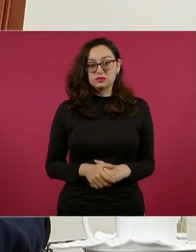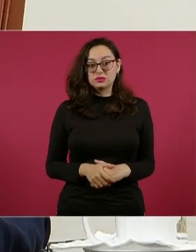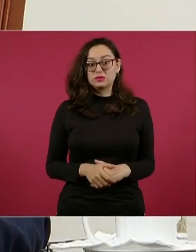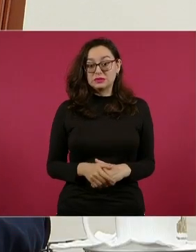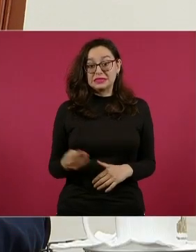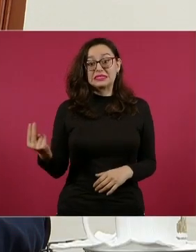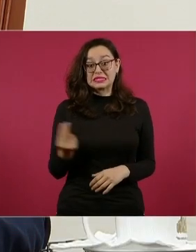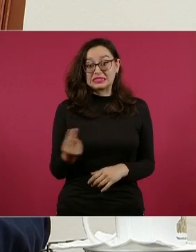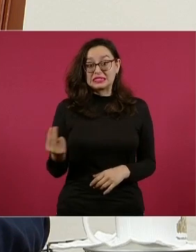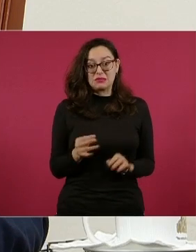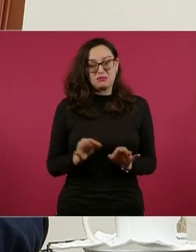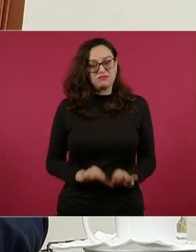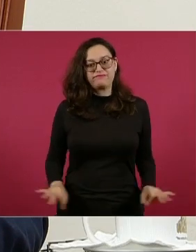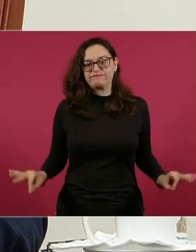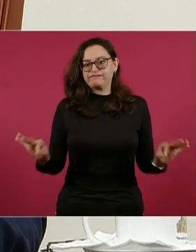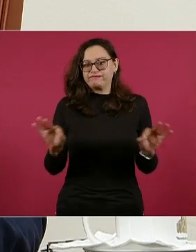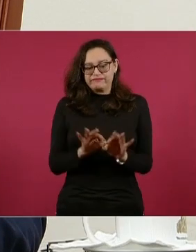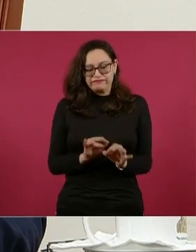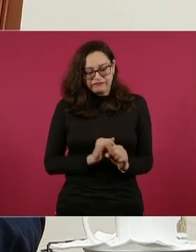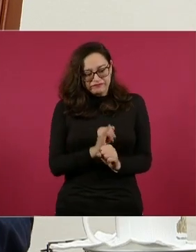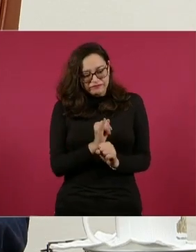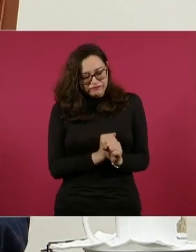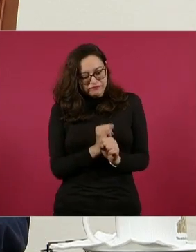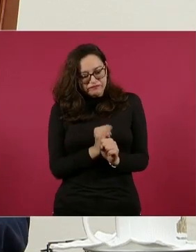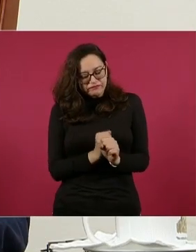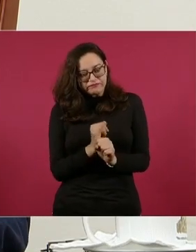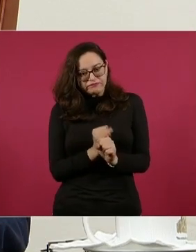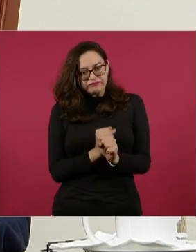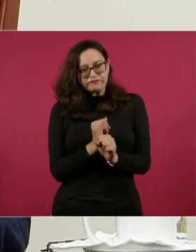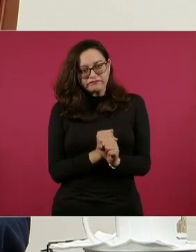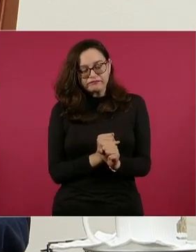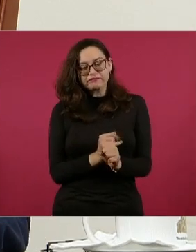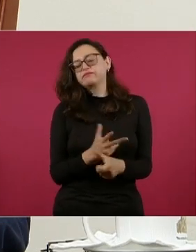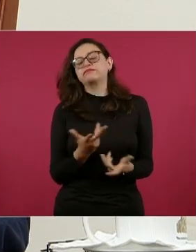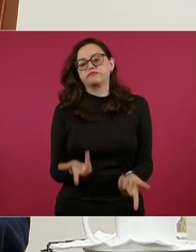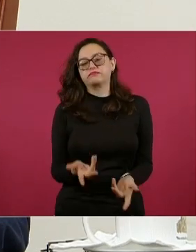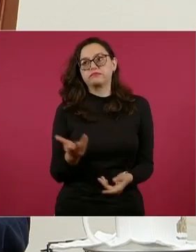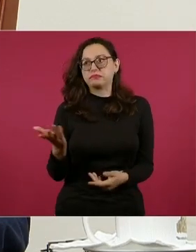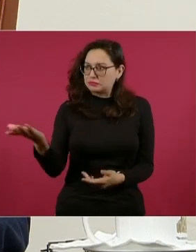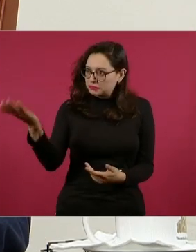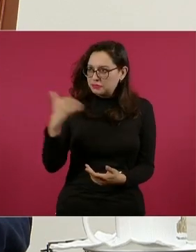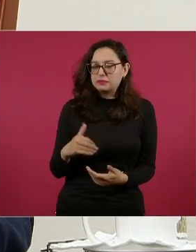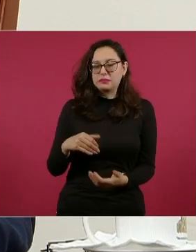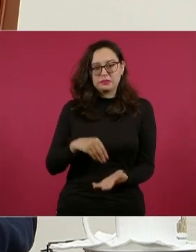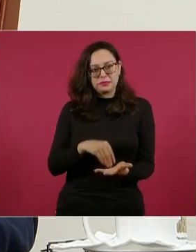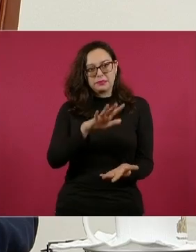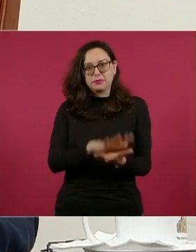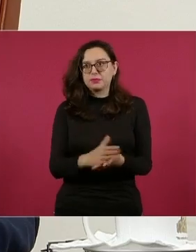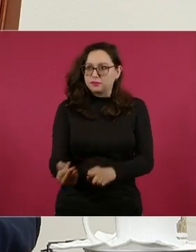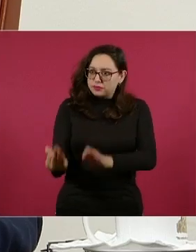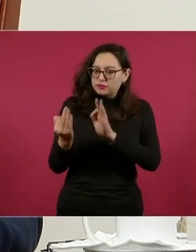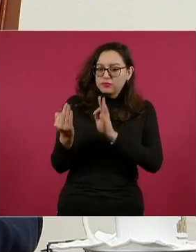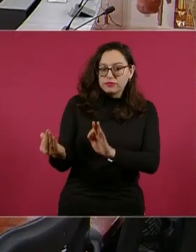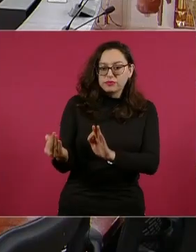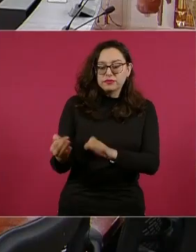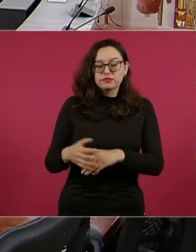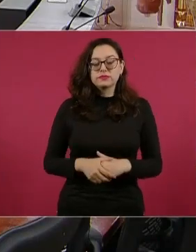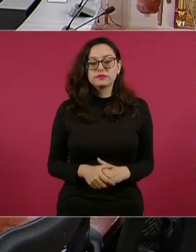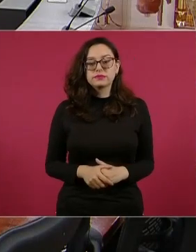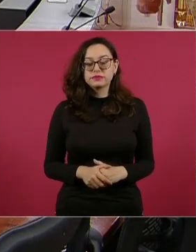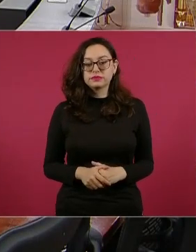utilidad para la investigación el que comparezca el señor Cerón. Y en el otro caso, lo mismo,